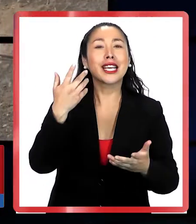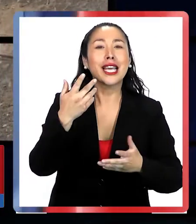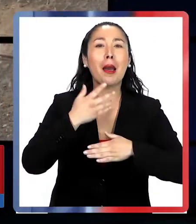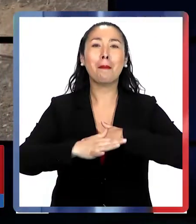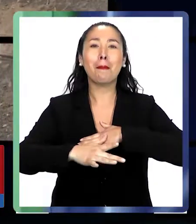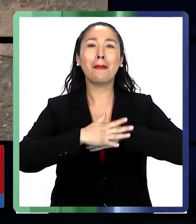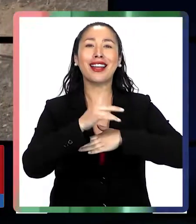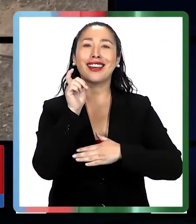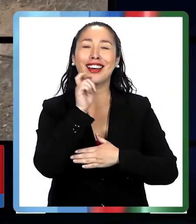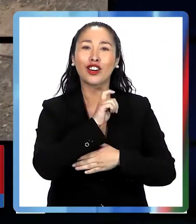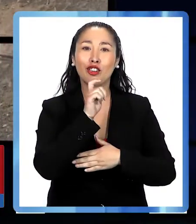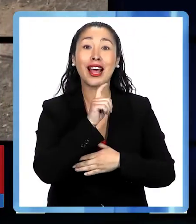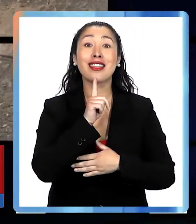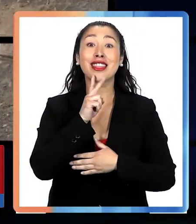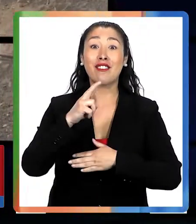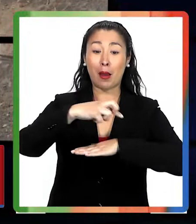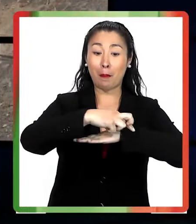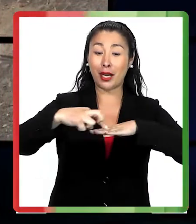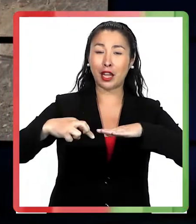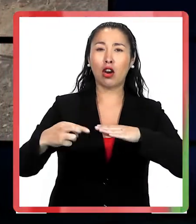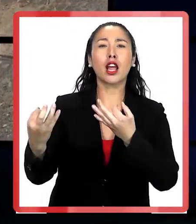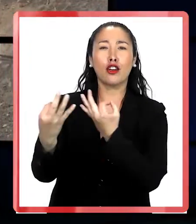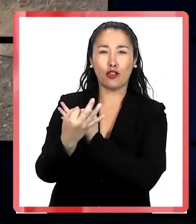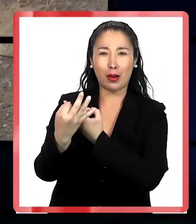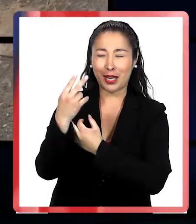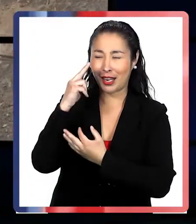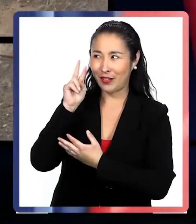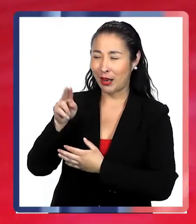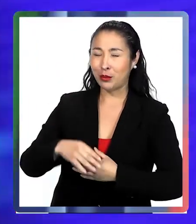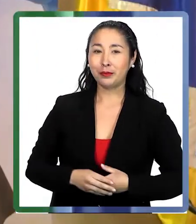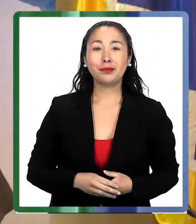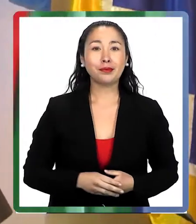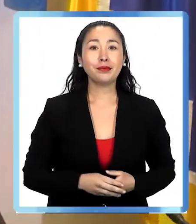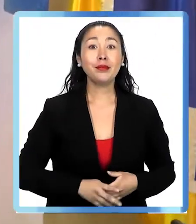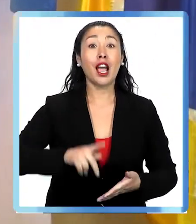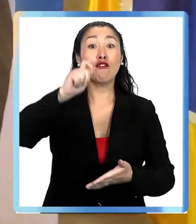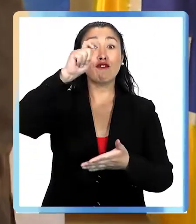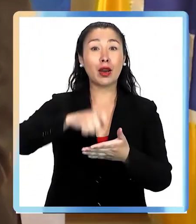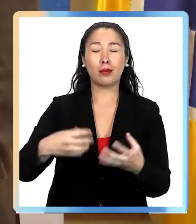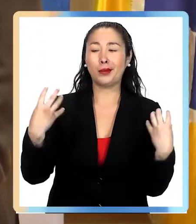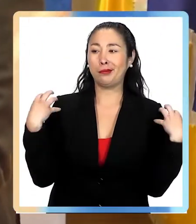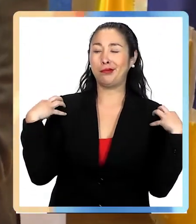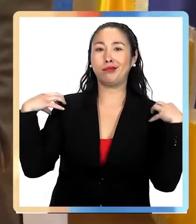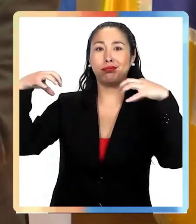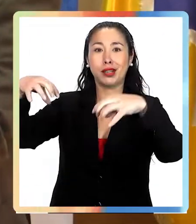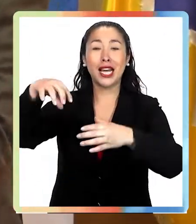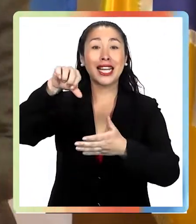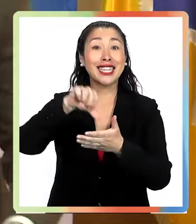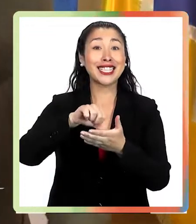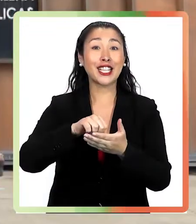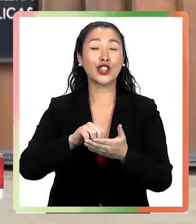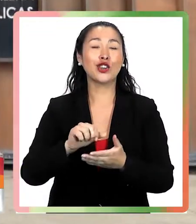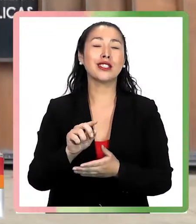como marea roja. ITV Patagonia nos explica. Se efectuó la firma de traspaso de las dependencias